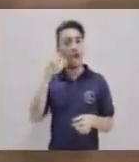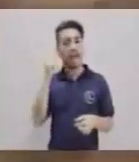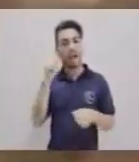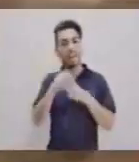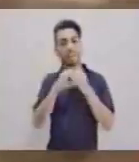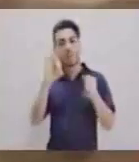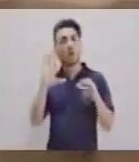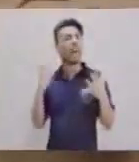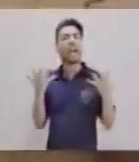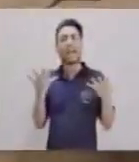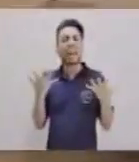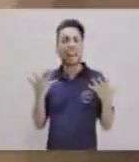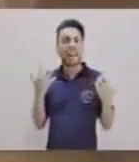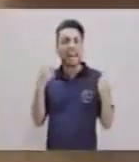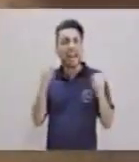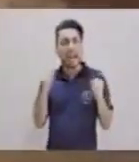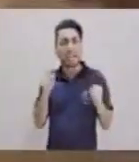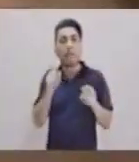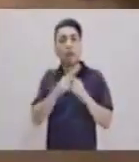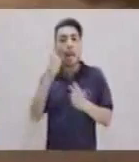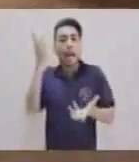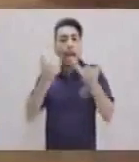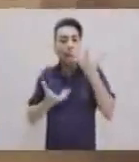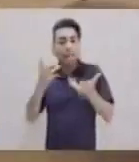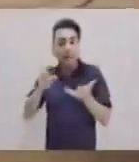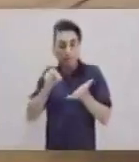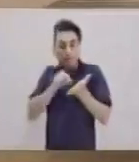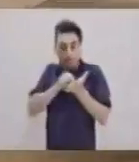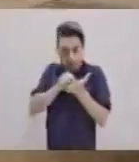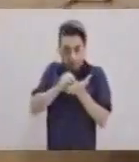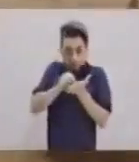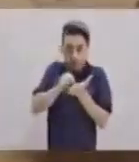quemar, ¿verdad? Entonces, es muy importante que